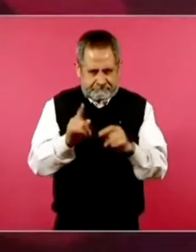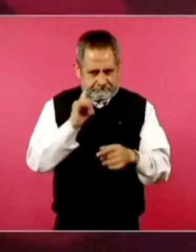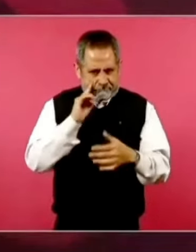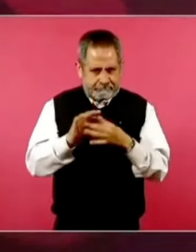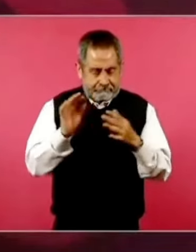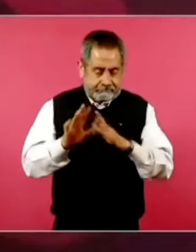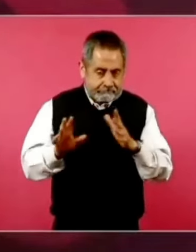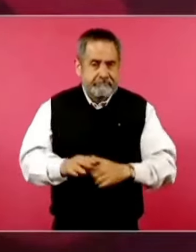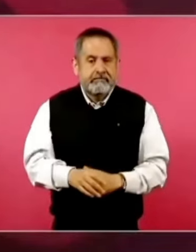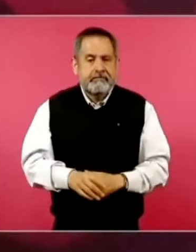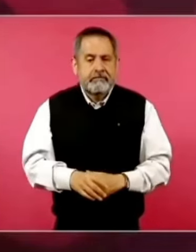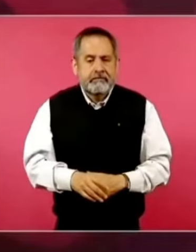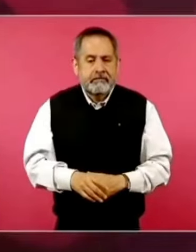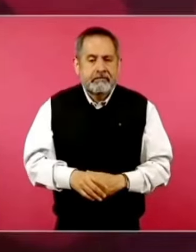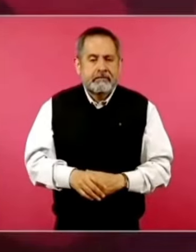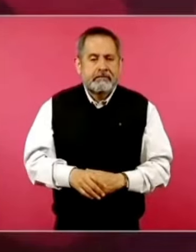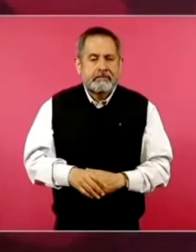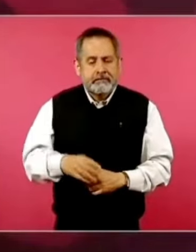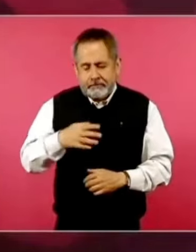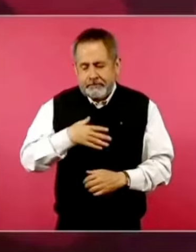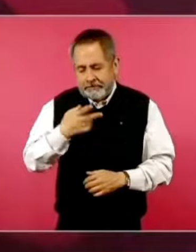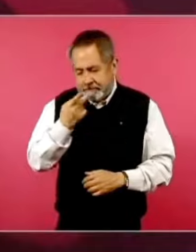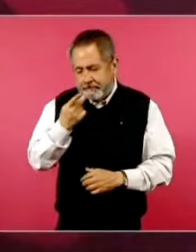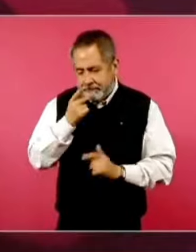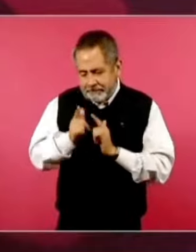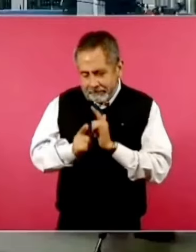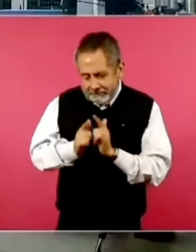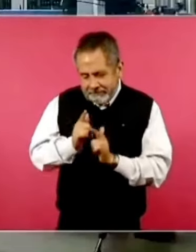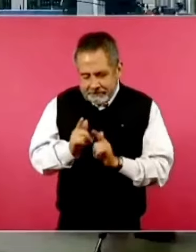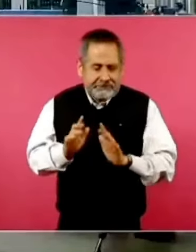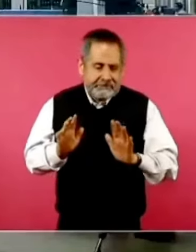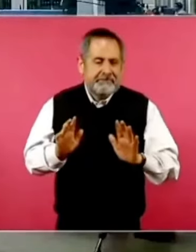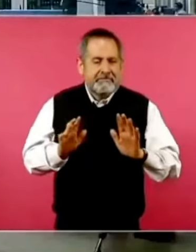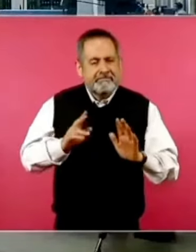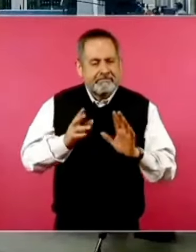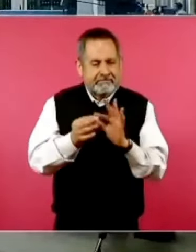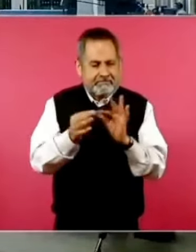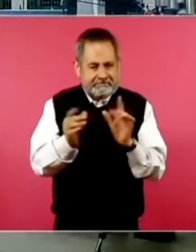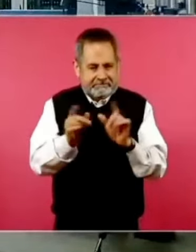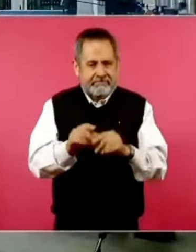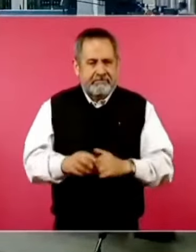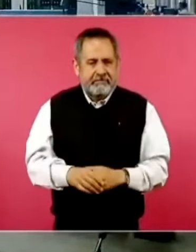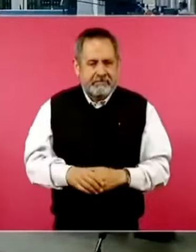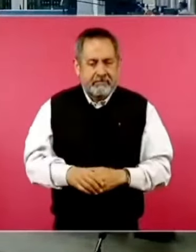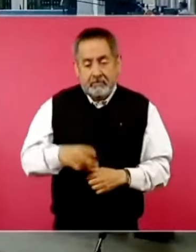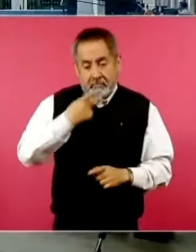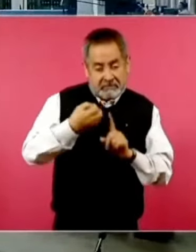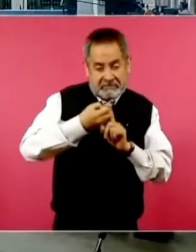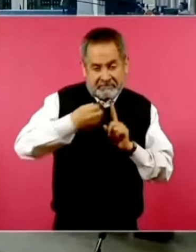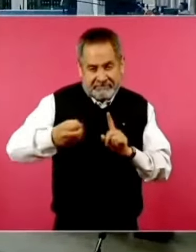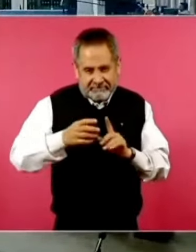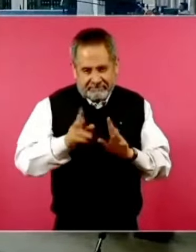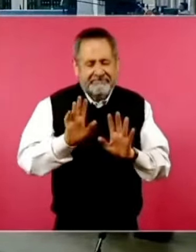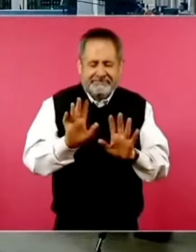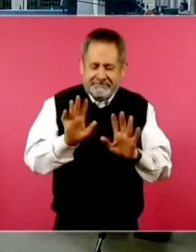Aunque ya cada vez hablo más despacio este y no hablo de corrido